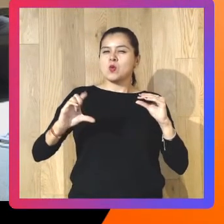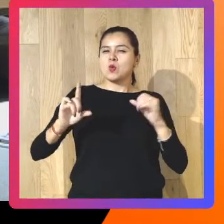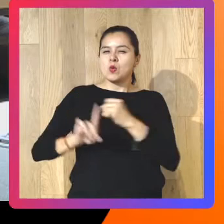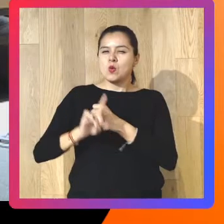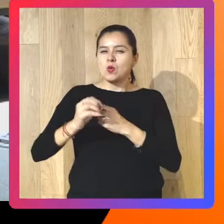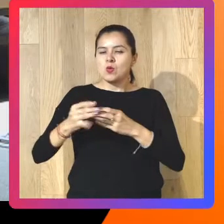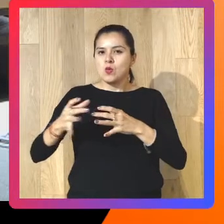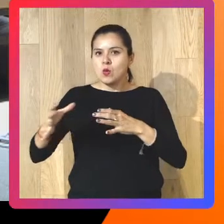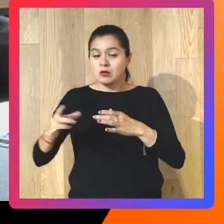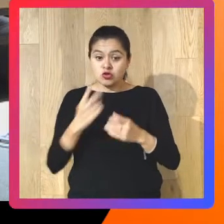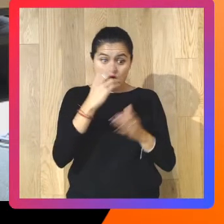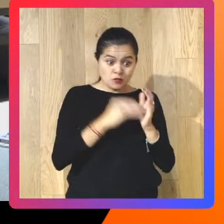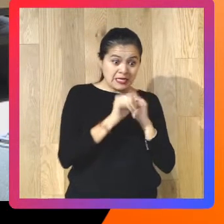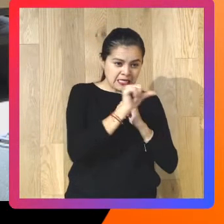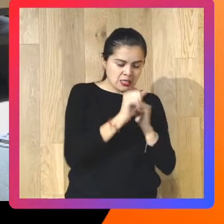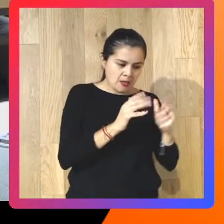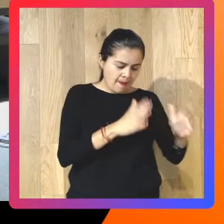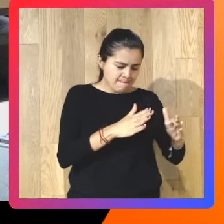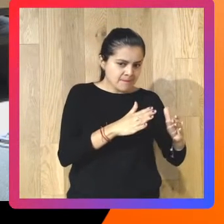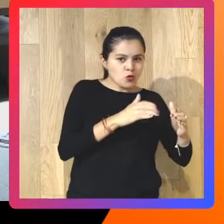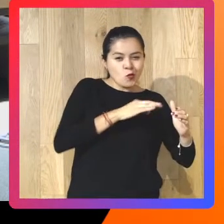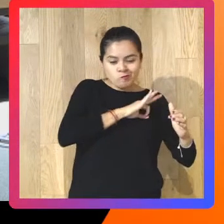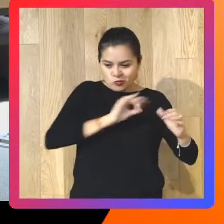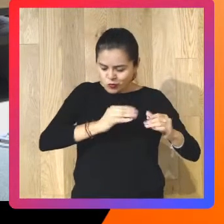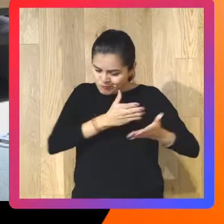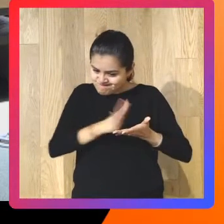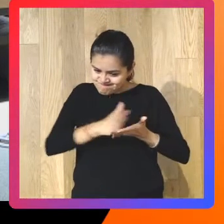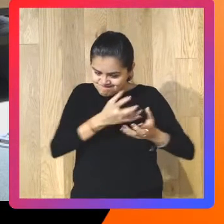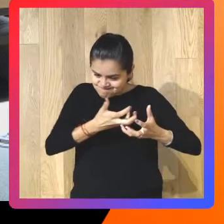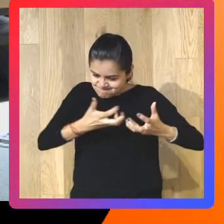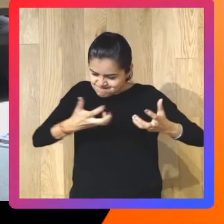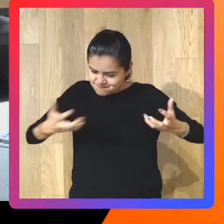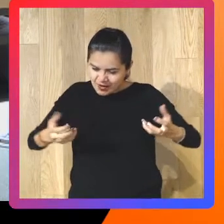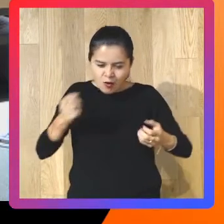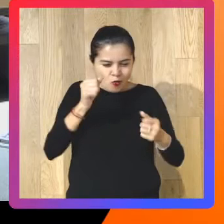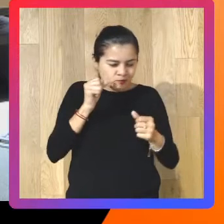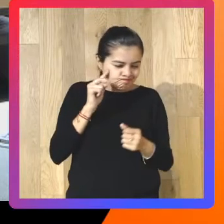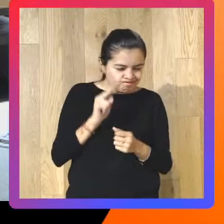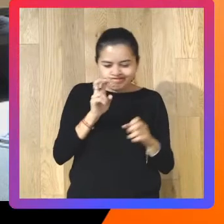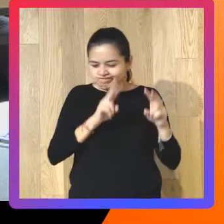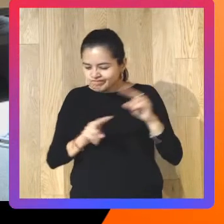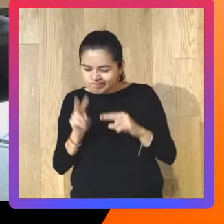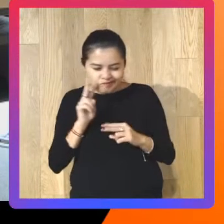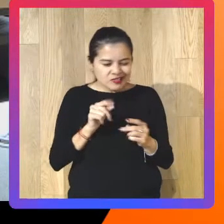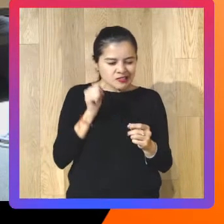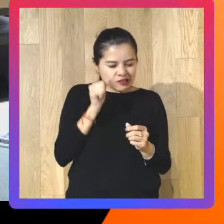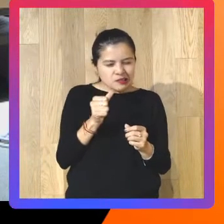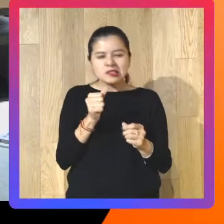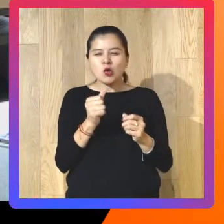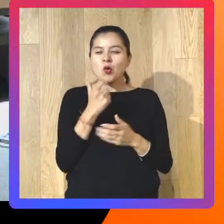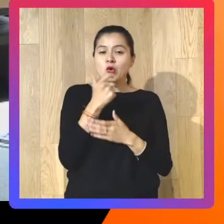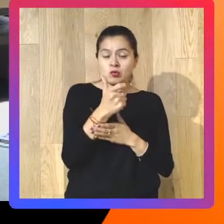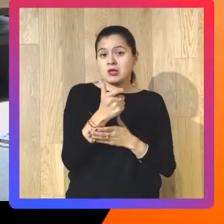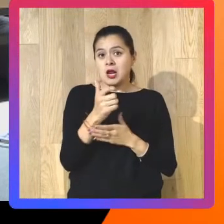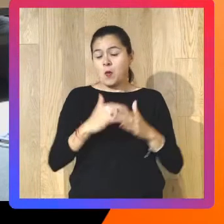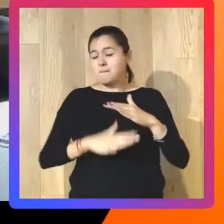logrado, en donde ha sido un análisis para ir subiendo el salario mínimo,